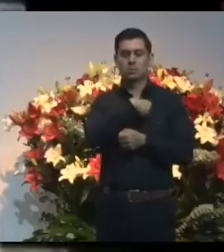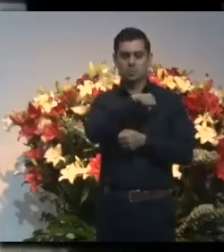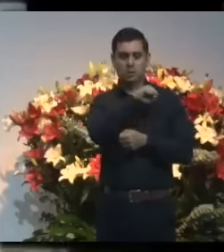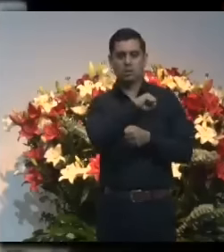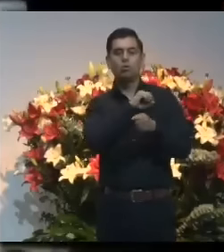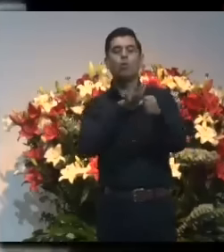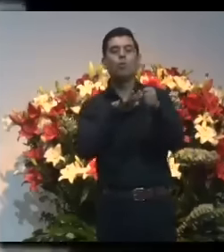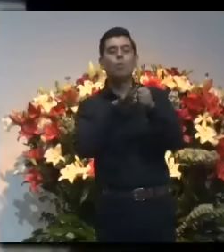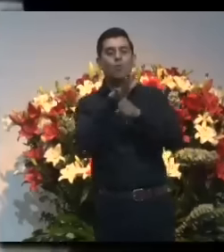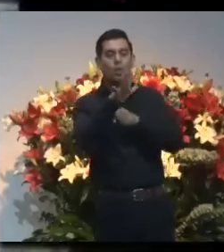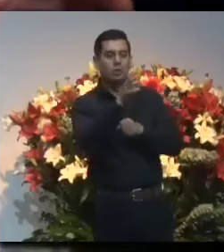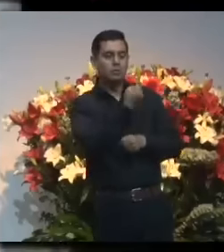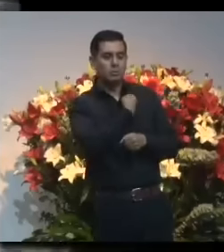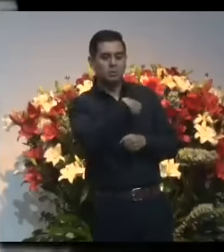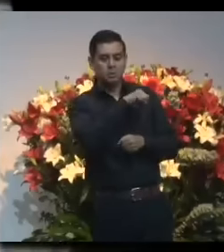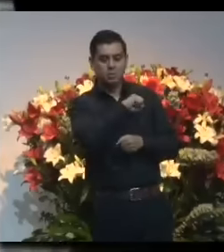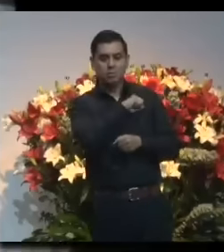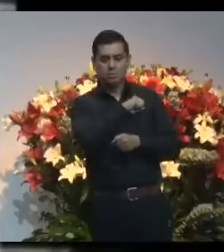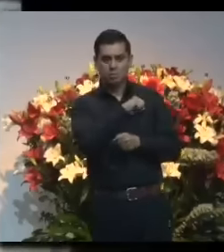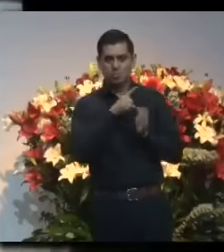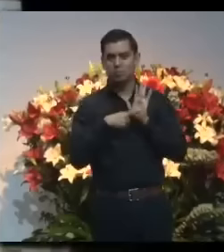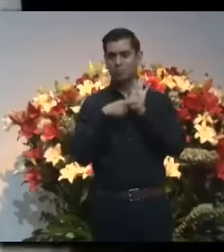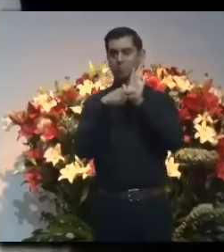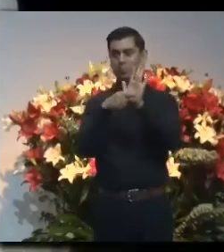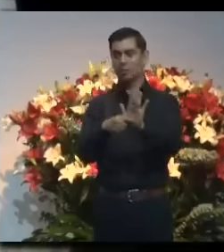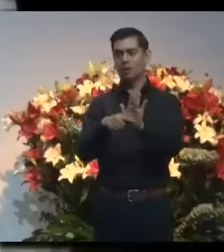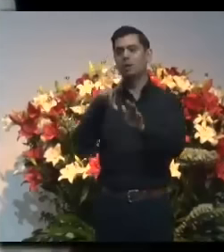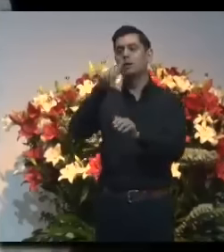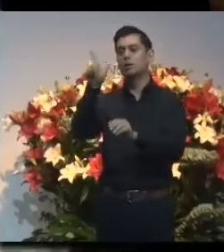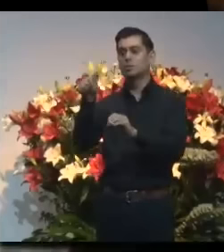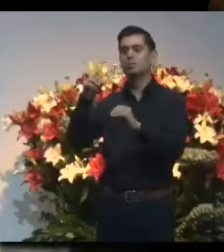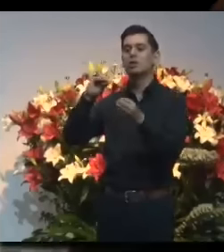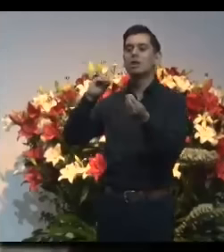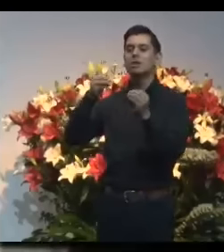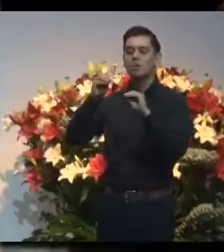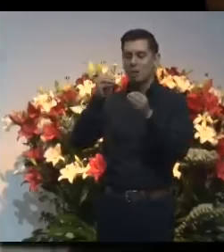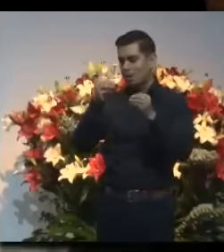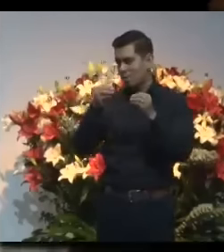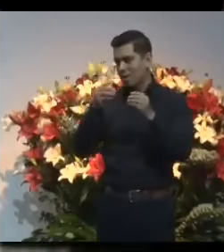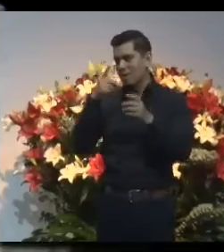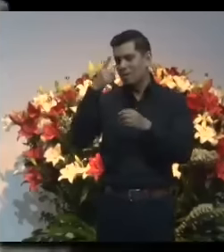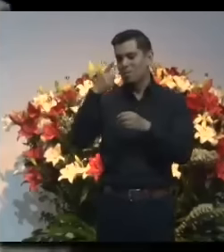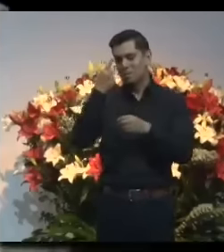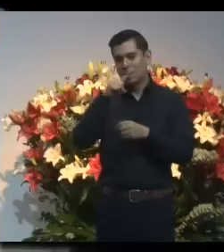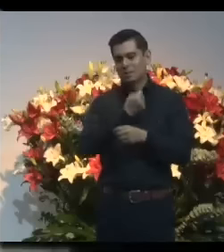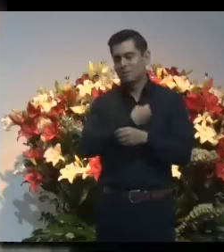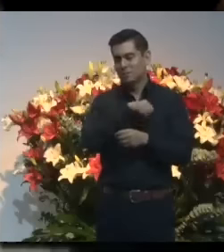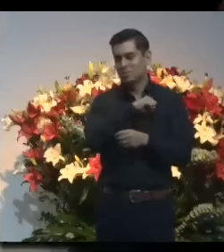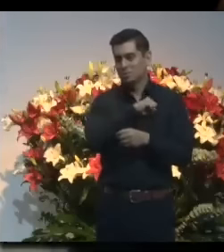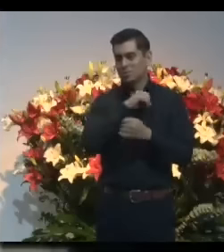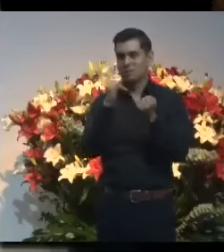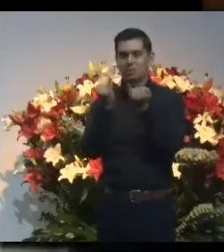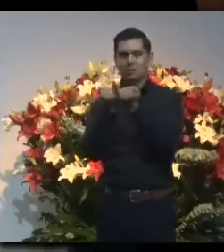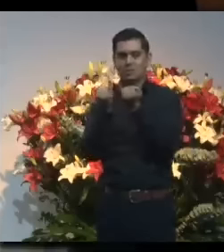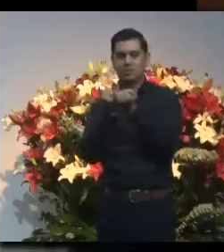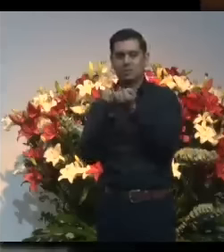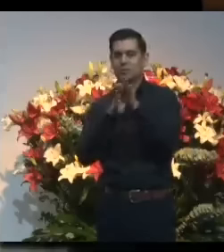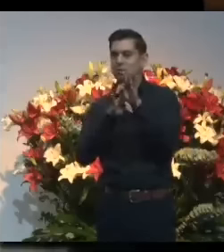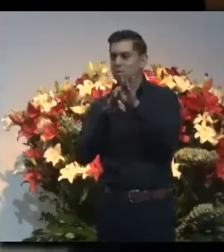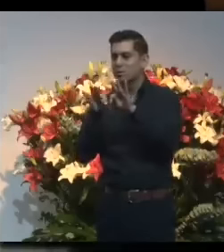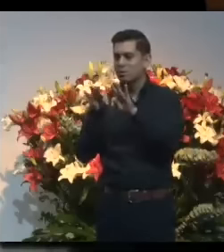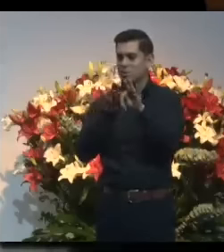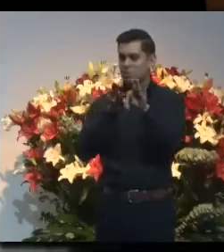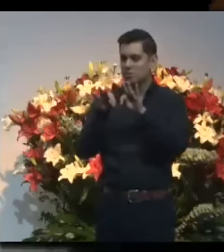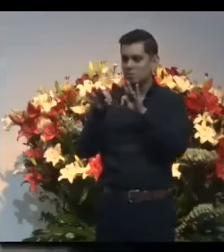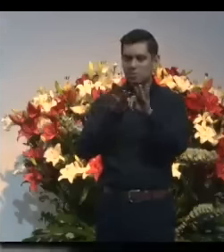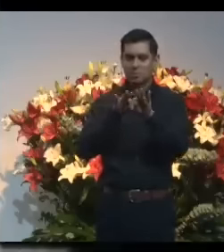sus propuestas en salud y luego empezar el debate de salud. Haberse abierto educación, cuáles son sus propuestas de educación y así, cuáles son sus propuestas